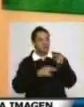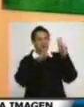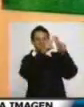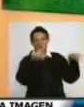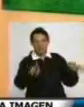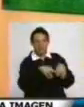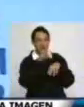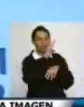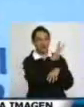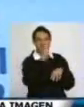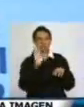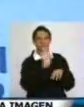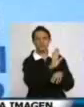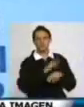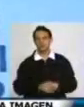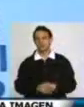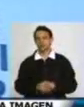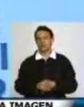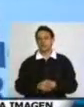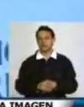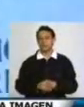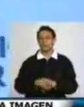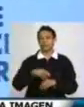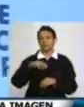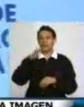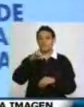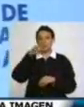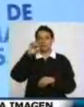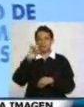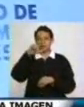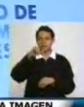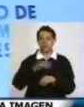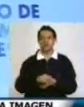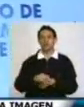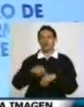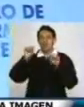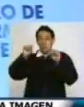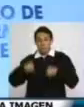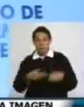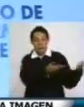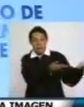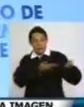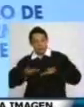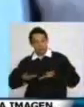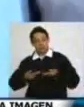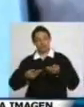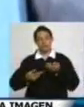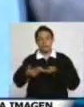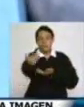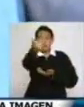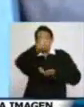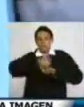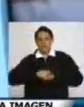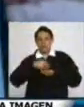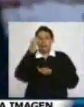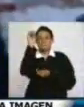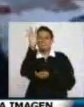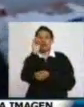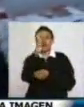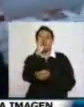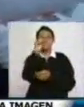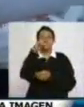con brochures. Las MIPYMES, si quieren, pueden acceder a estos beneficios. Deben acercarse a las oficinas de Bancoldes de Pereira